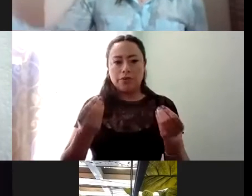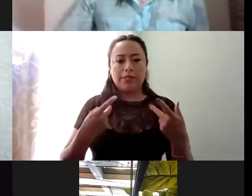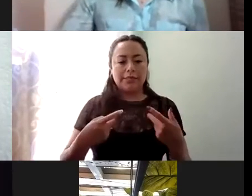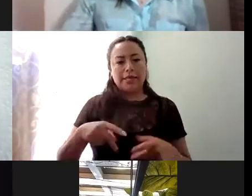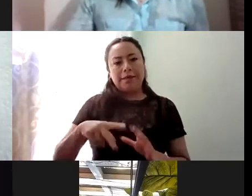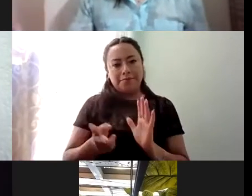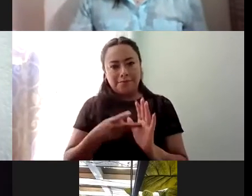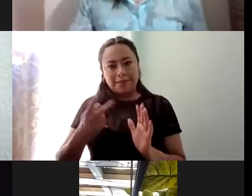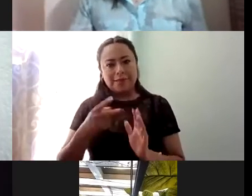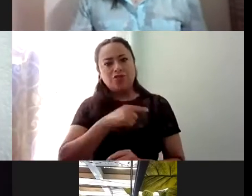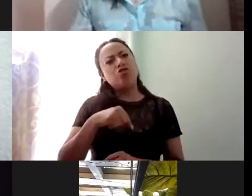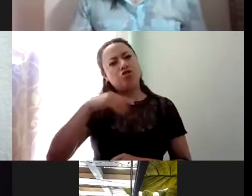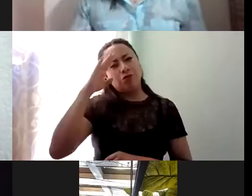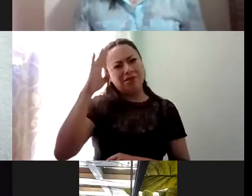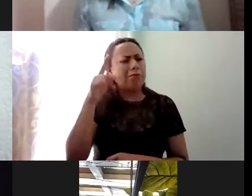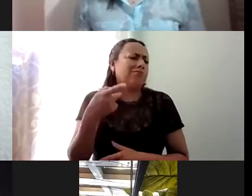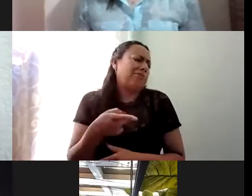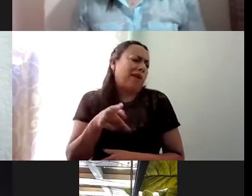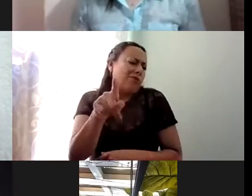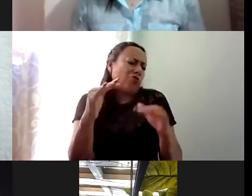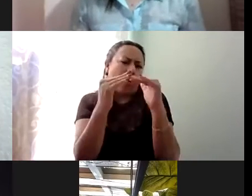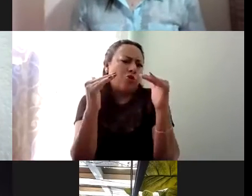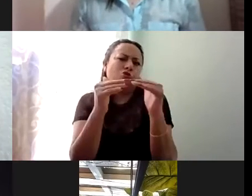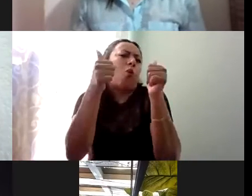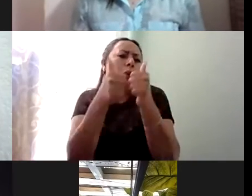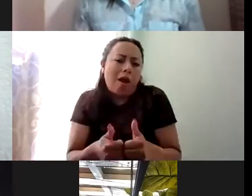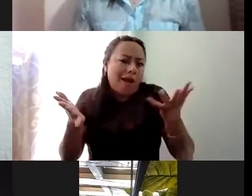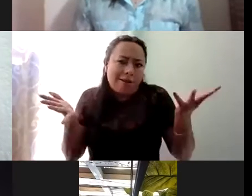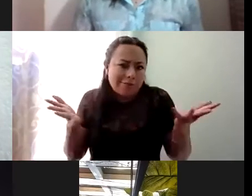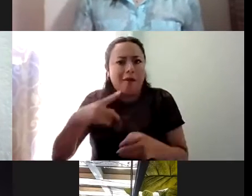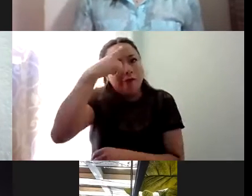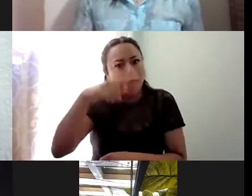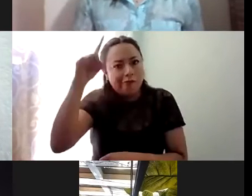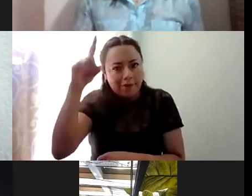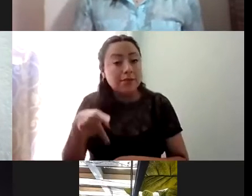su casa y lejos de que la persona por estar en su casa esté